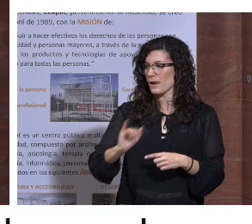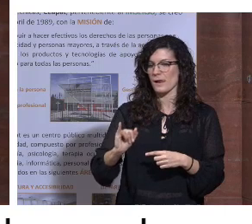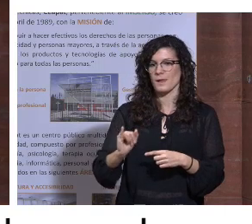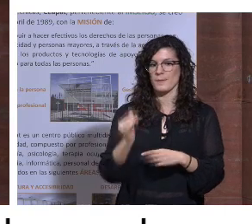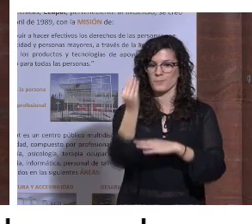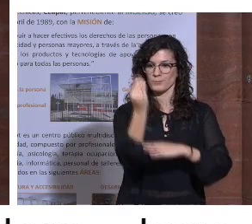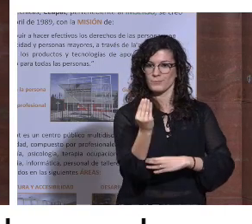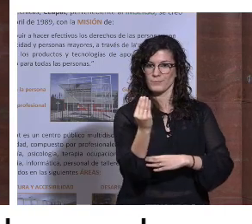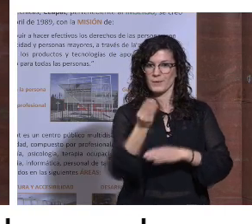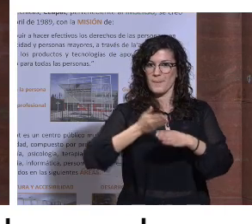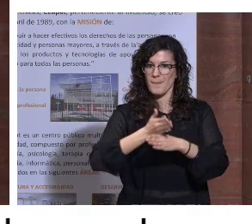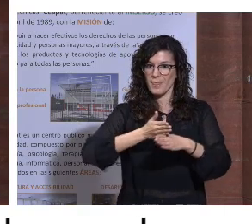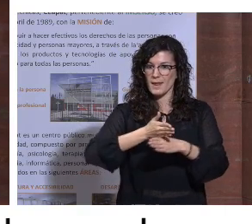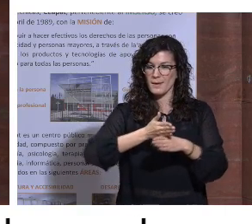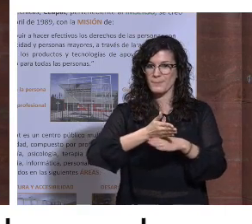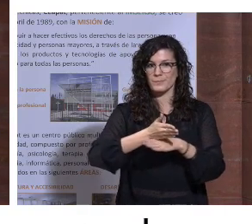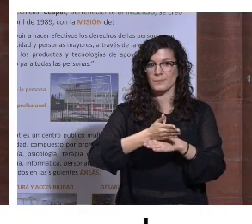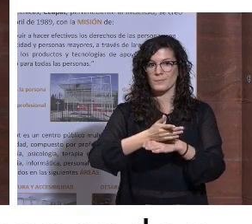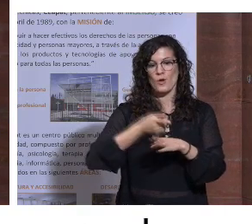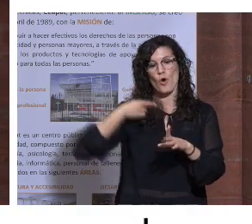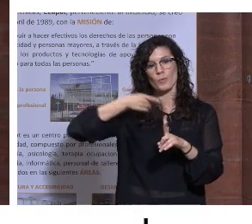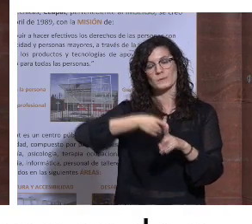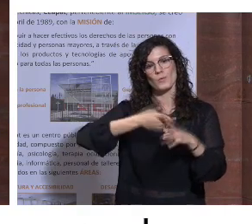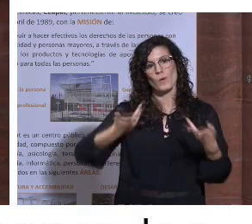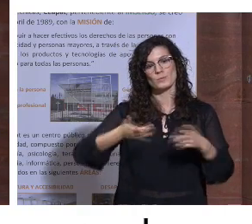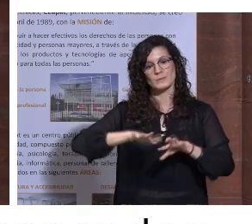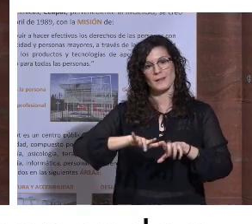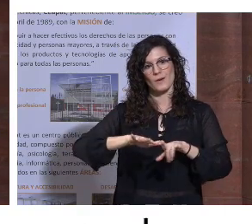estaban pensados para apoyar un teclado